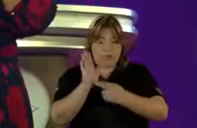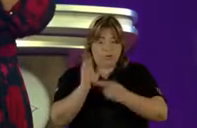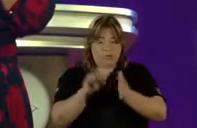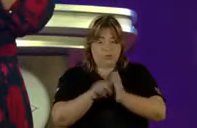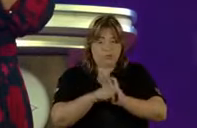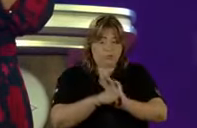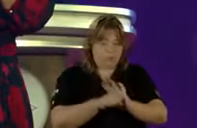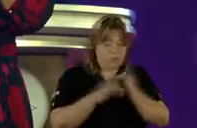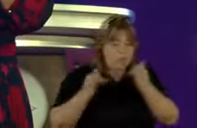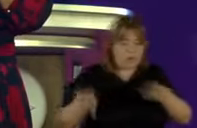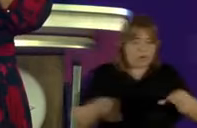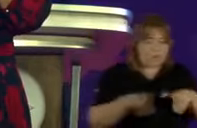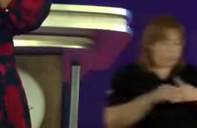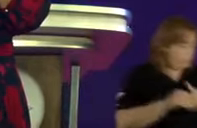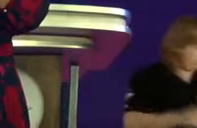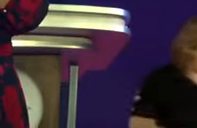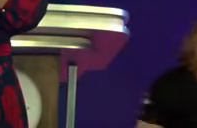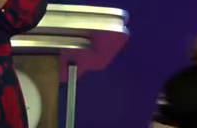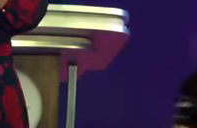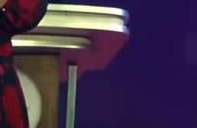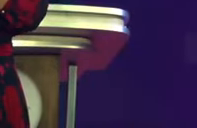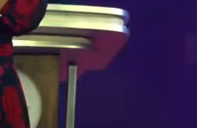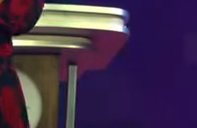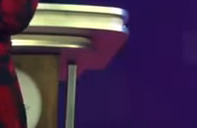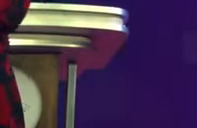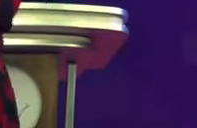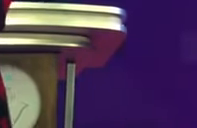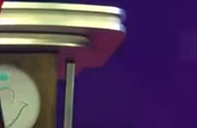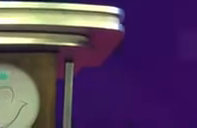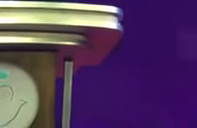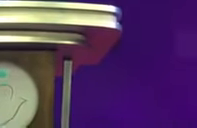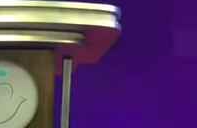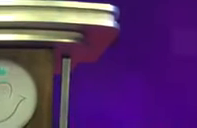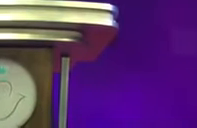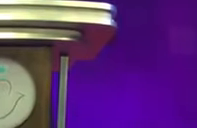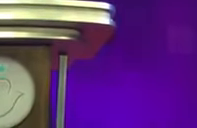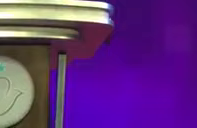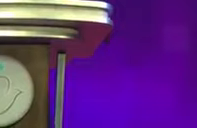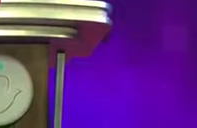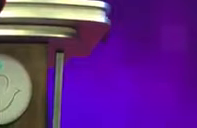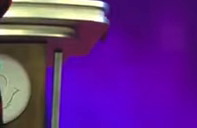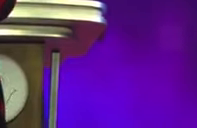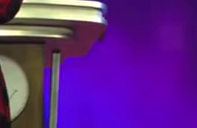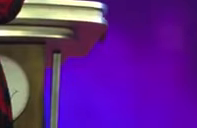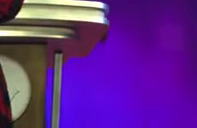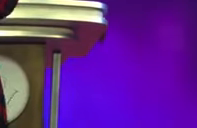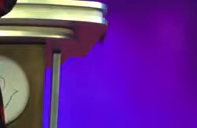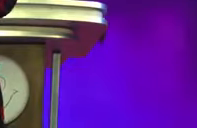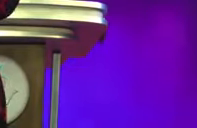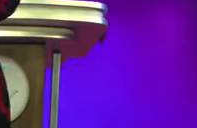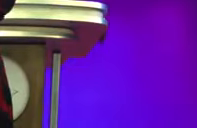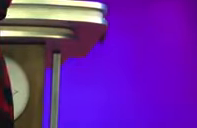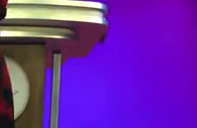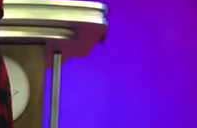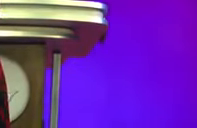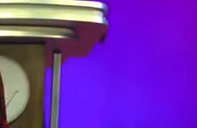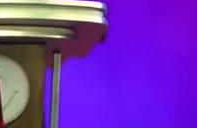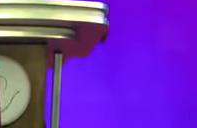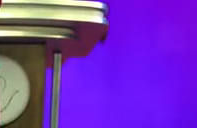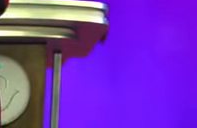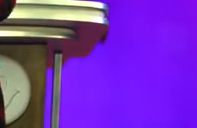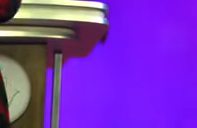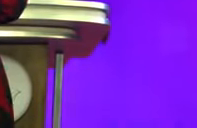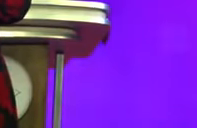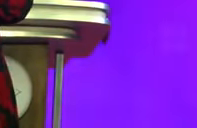lista o no. Si están listos, me dicen, porque hoy se casa uno de los hijos de la casa con una de las hijas de la